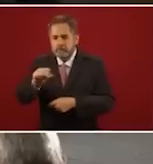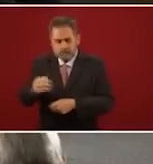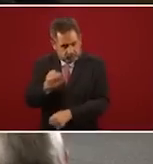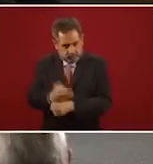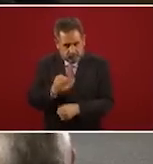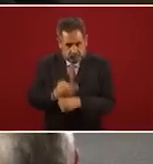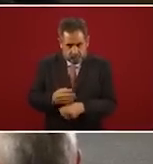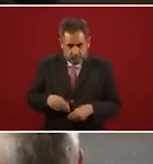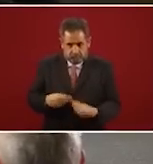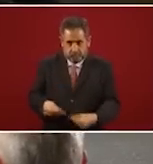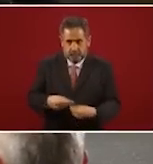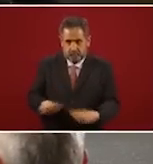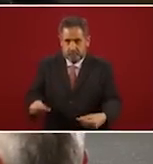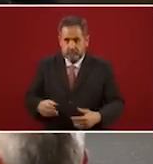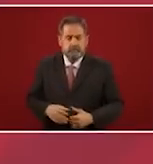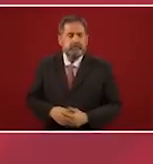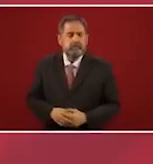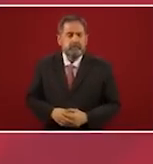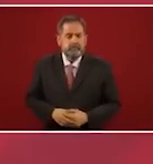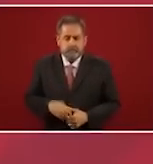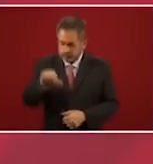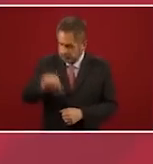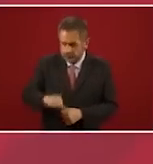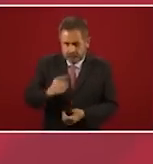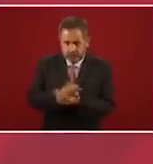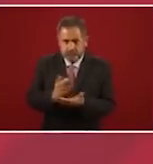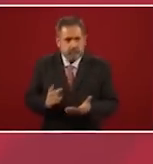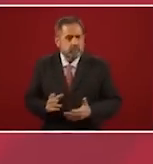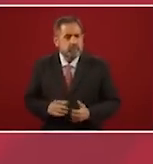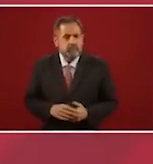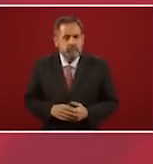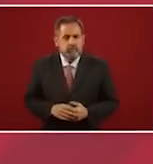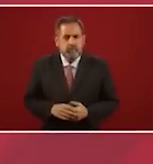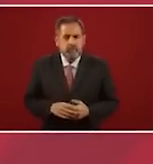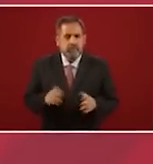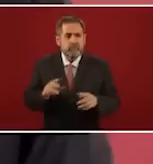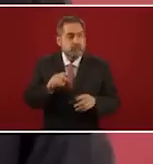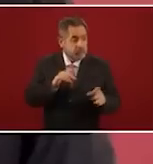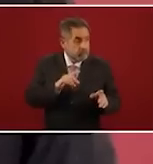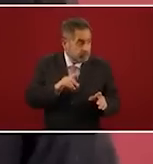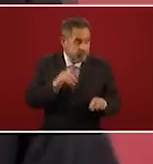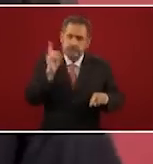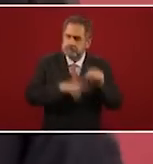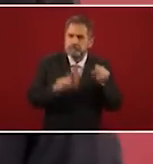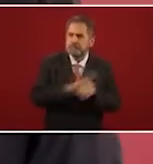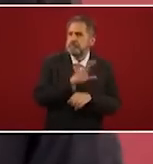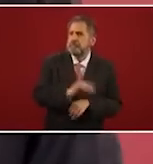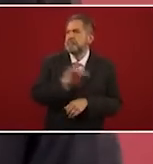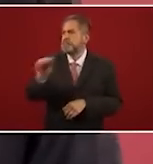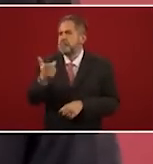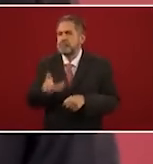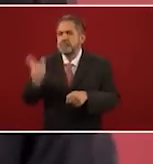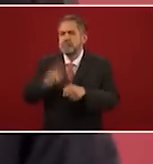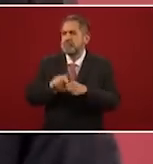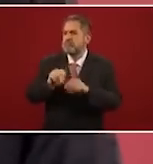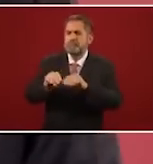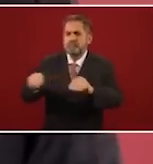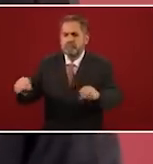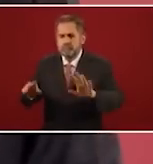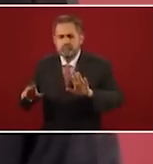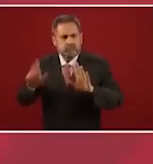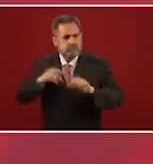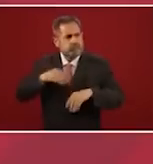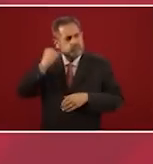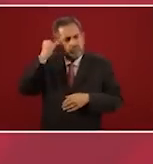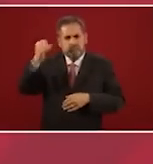a los niños. Hoy mismo, o sea, en otros hospitales, incluso haría yo un